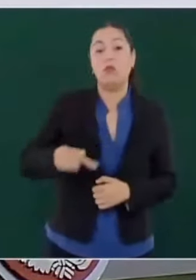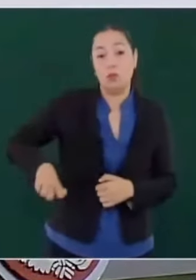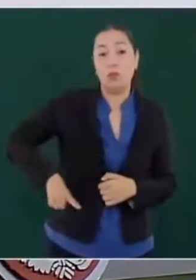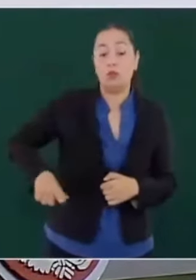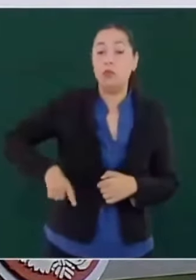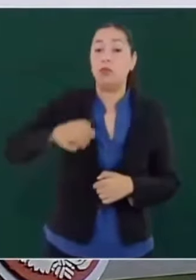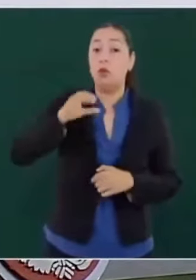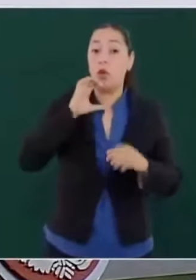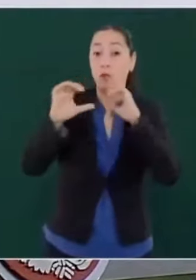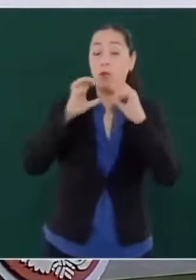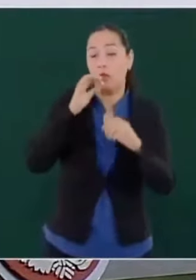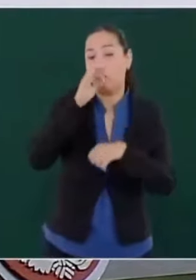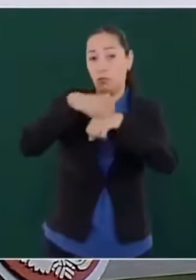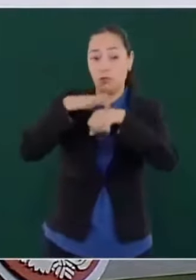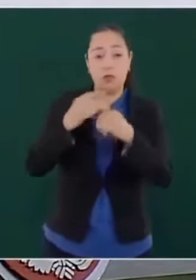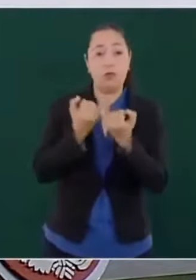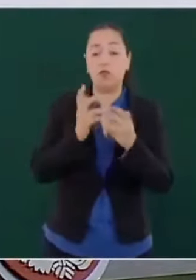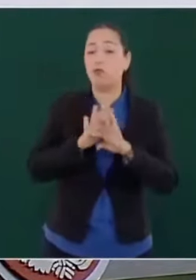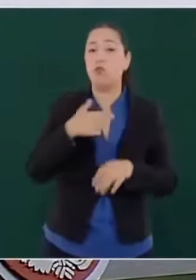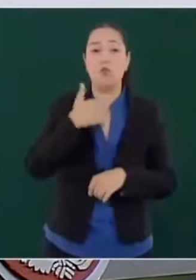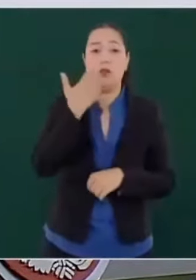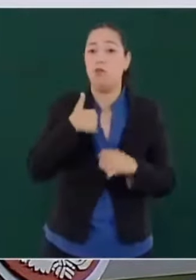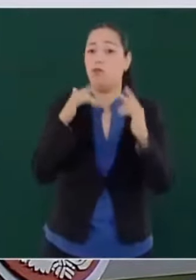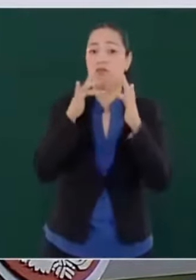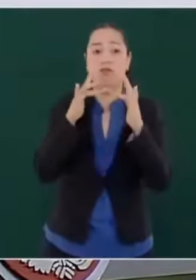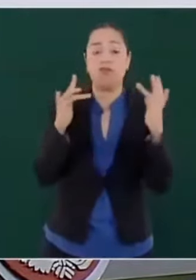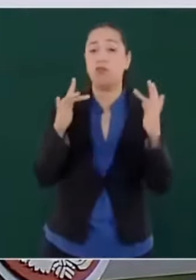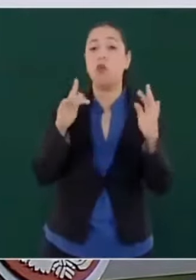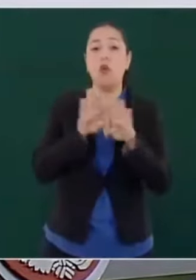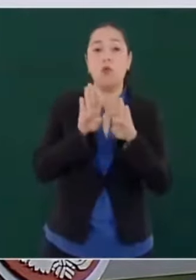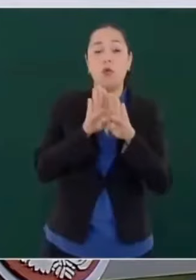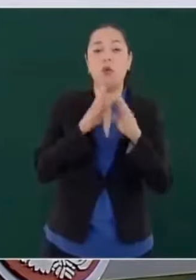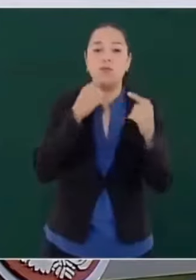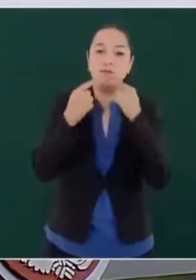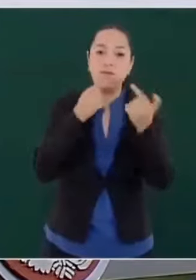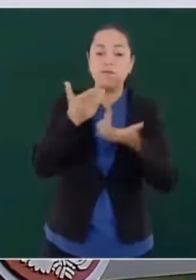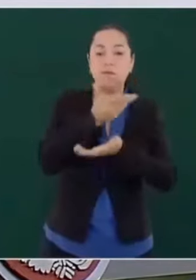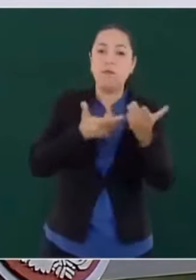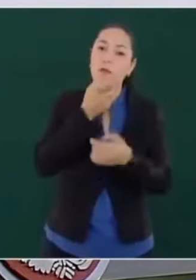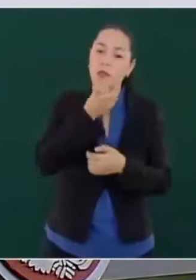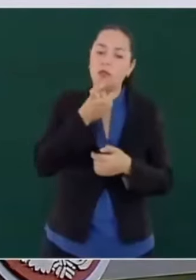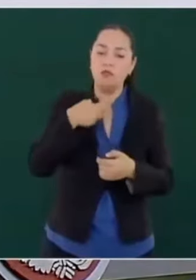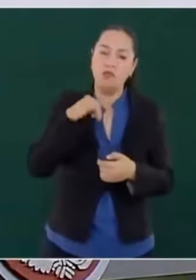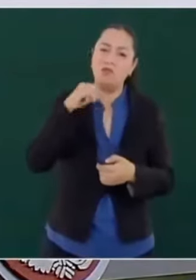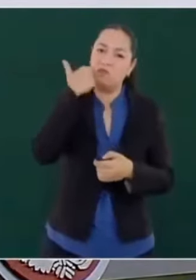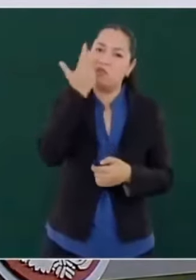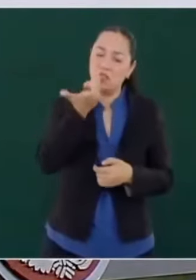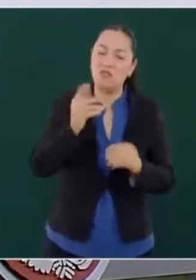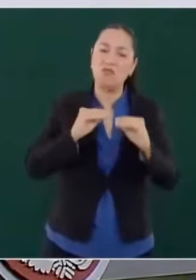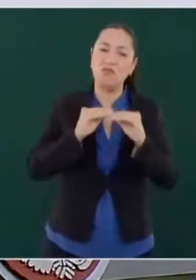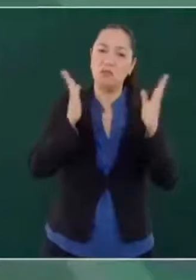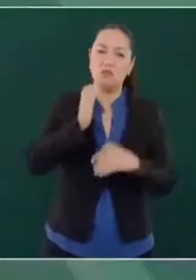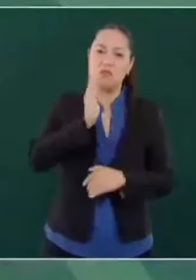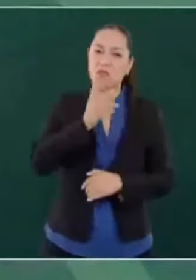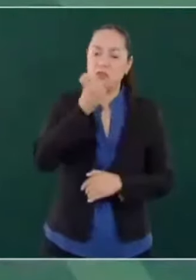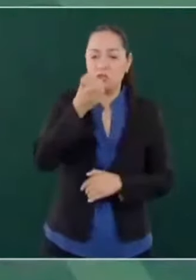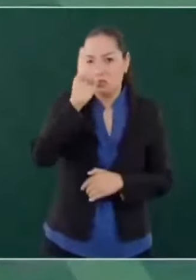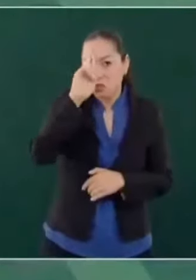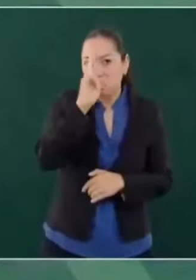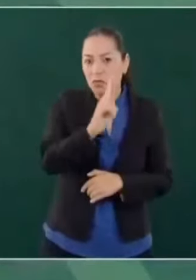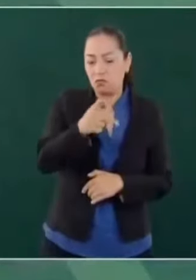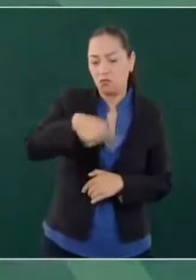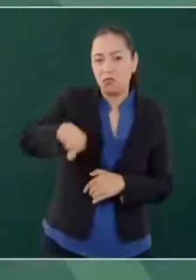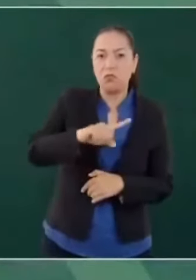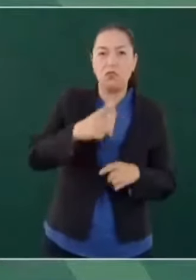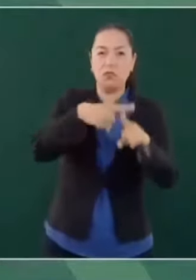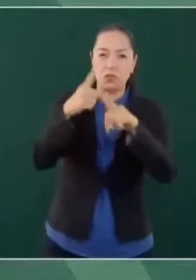comunicó la ruptura de las relaciones consulares y que vamos, por supuesto, y que queremos que se nos garantice el respeto a los locales,